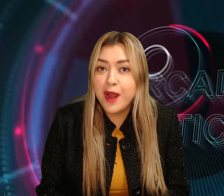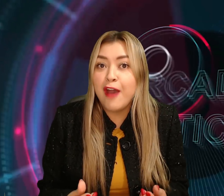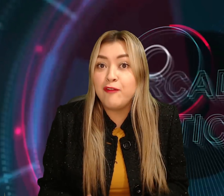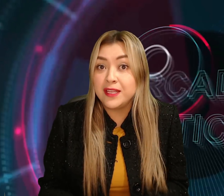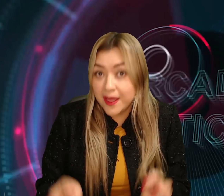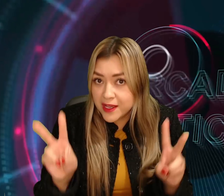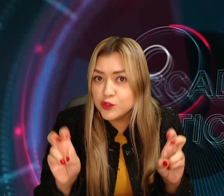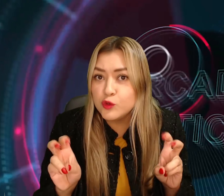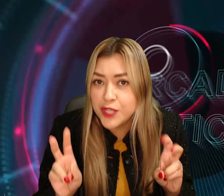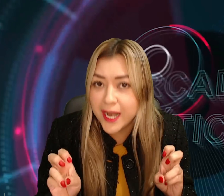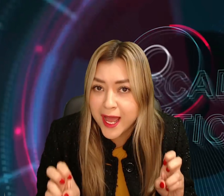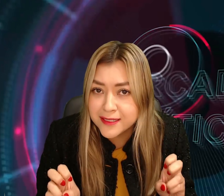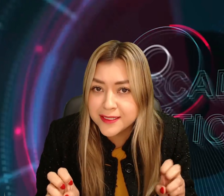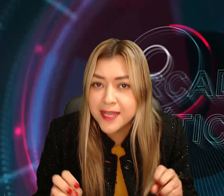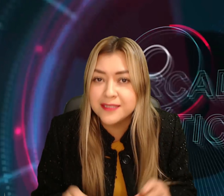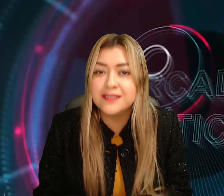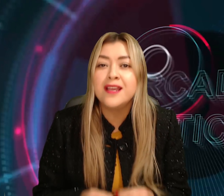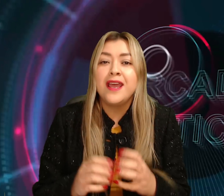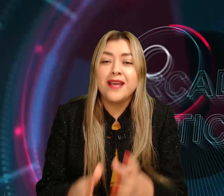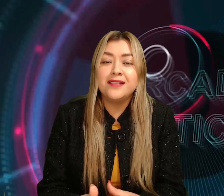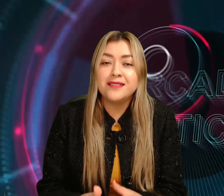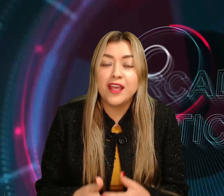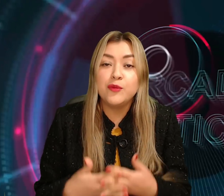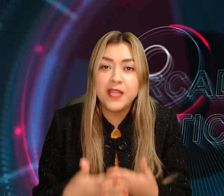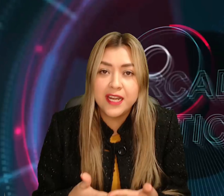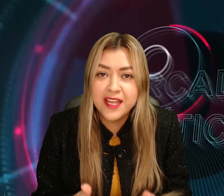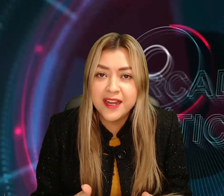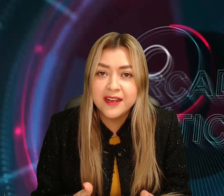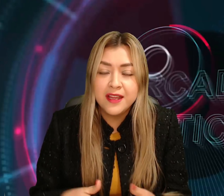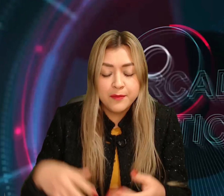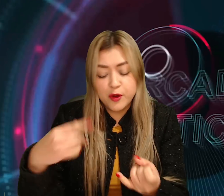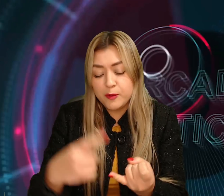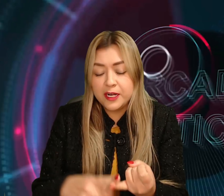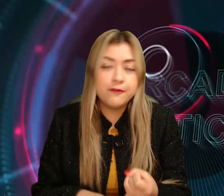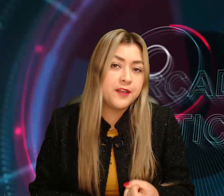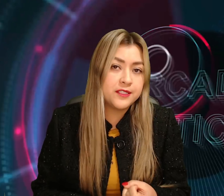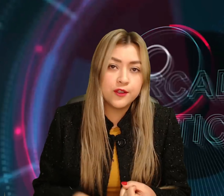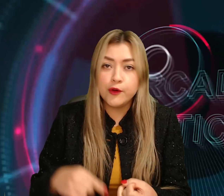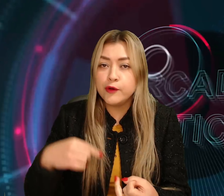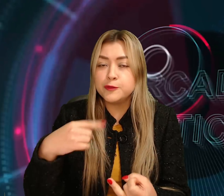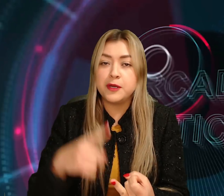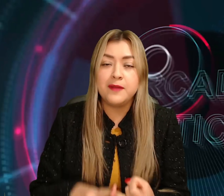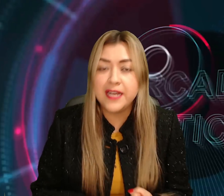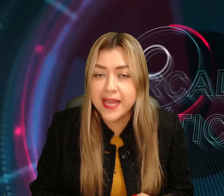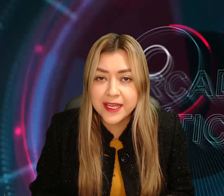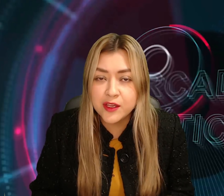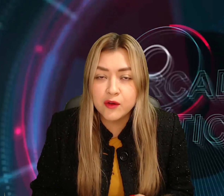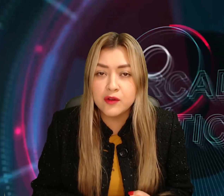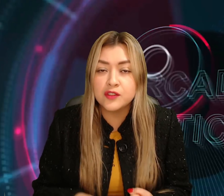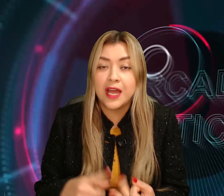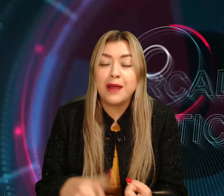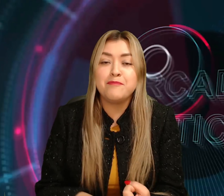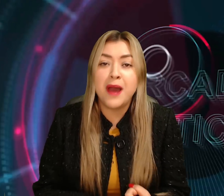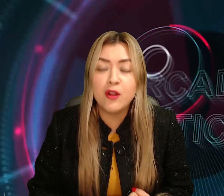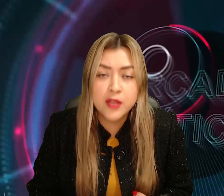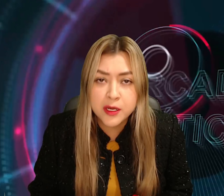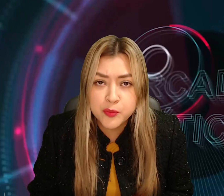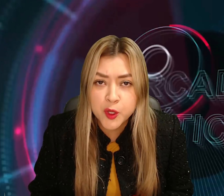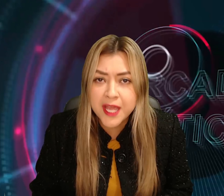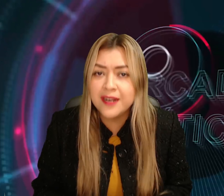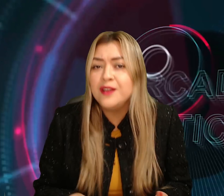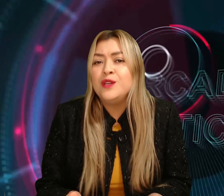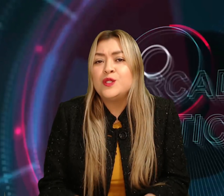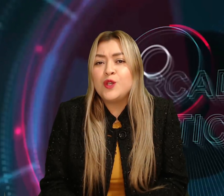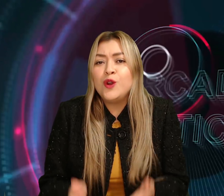vieron afectadas sus ganancias esas que obtenían por beneficios privilegios al amparo del